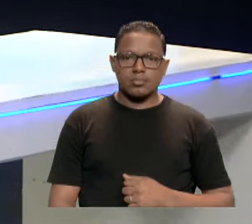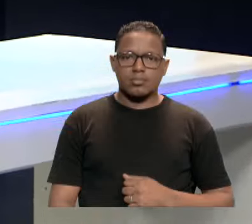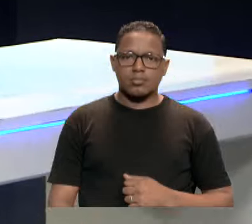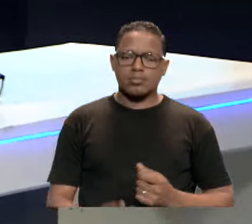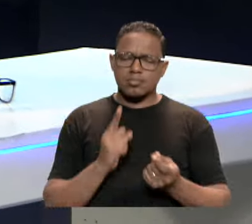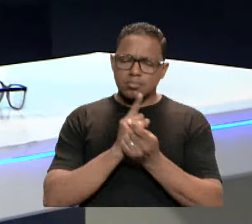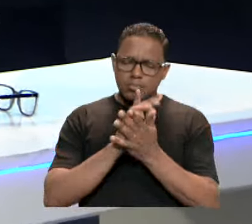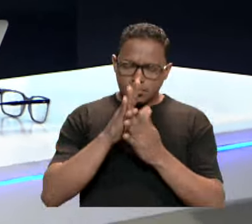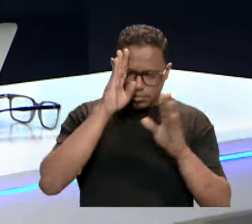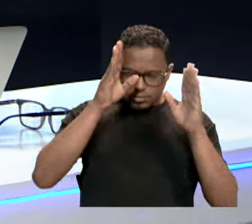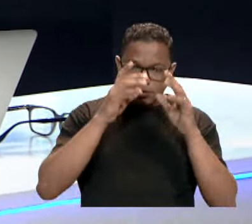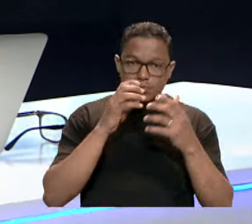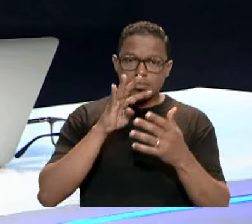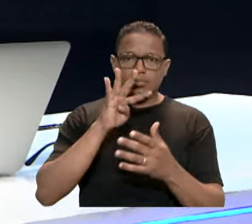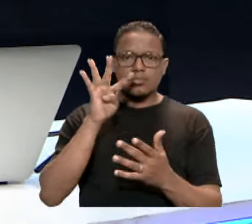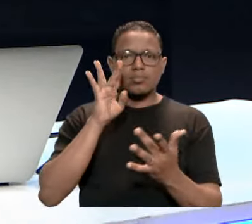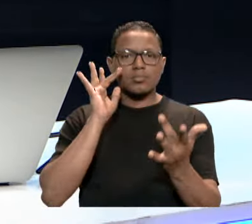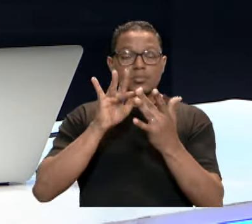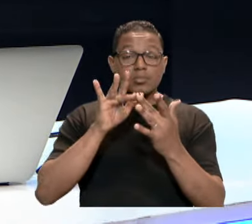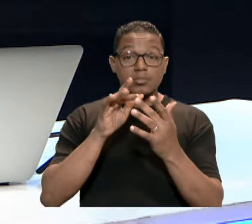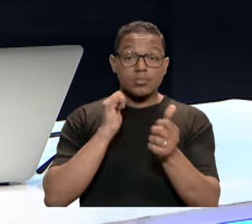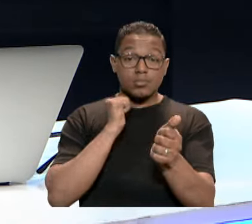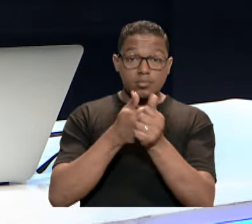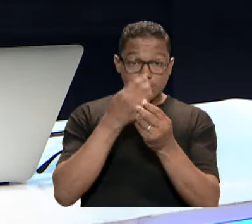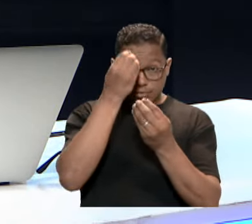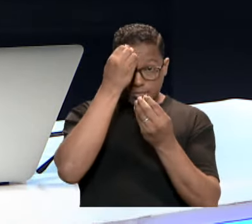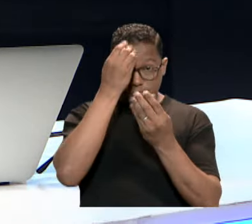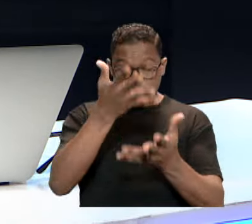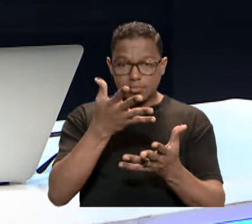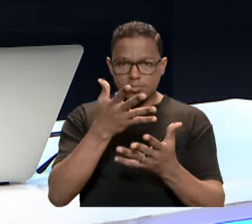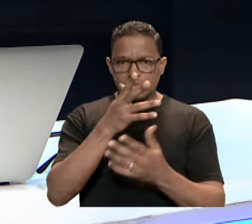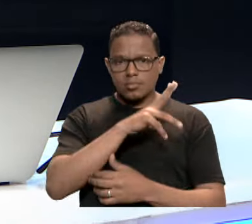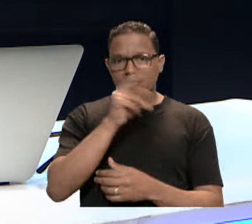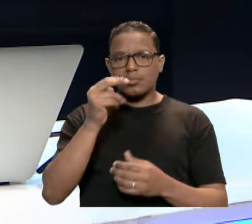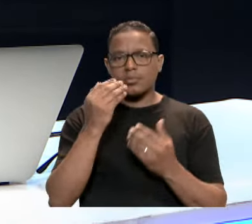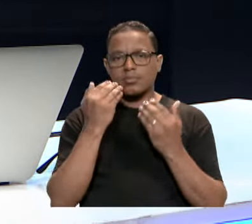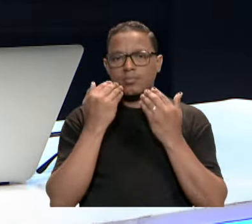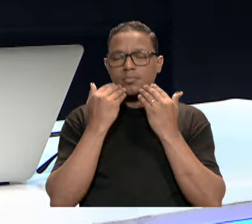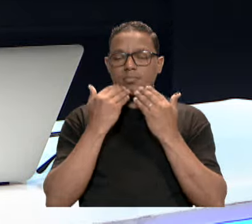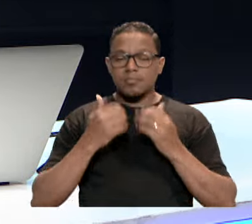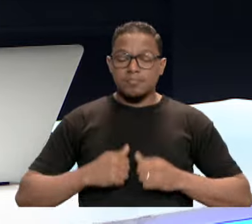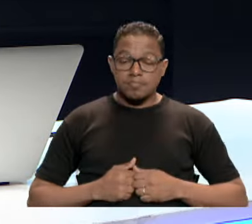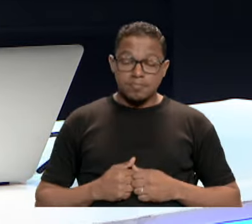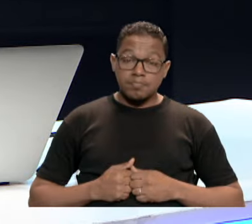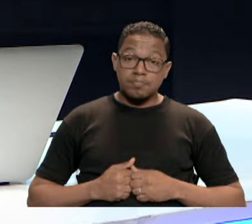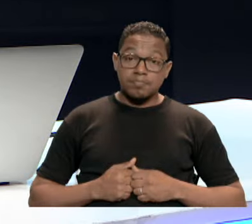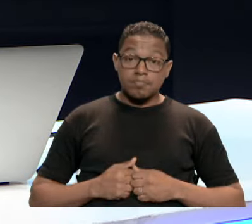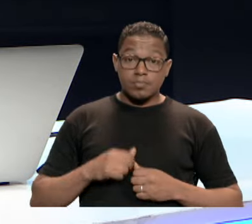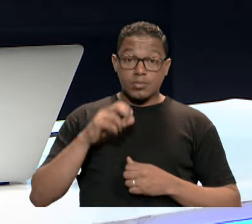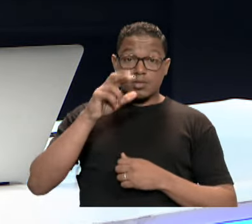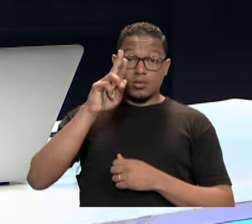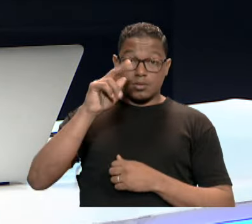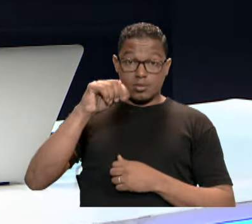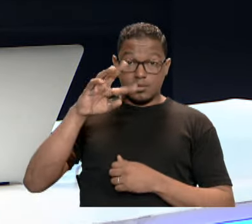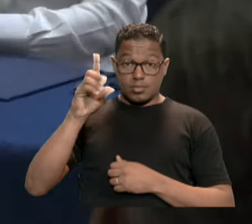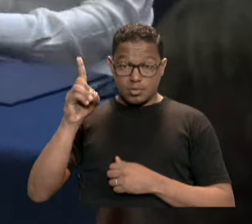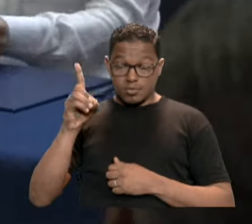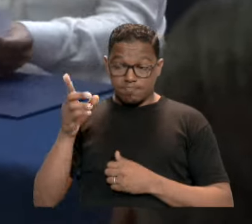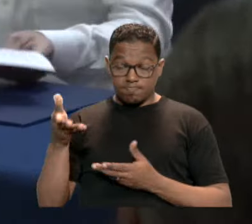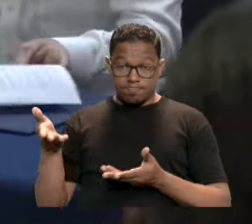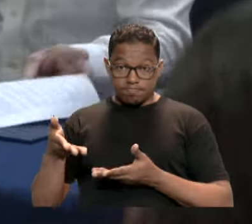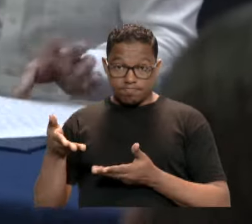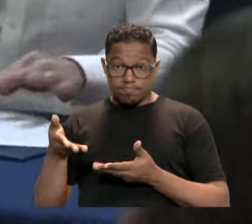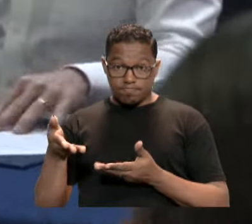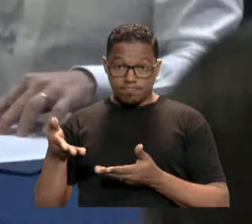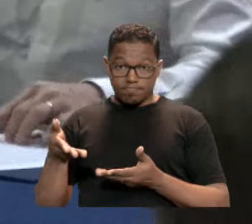gusto saludarlos a esta hora. El 4 conecta con una actualización informativa gracias a Central de Noticias. La Corporación Estatal de Radio y Televisión,